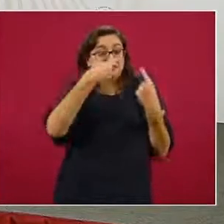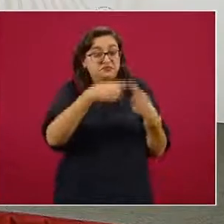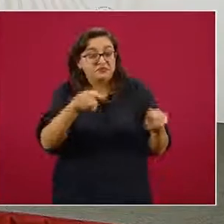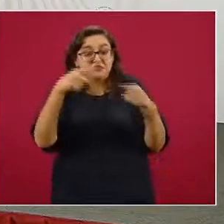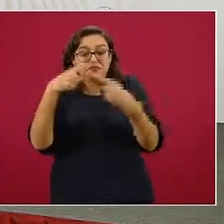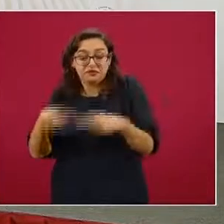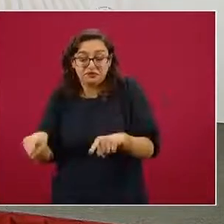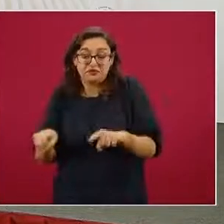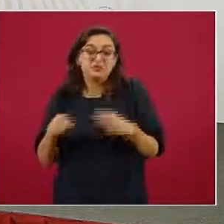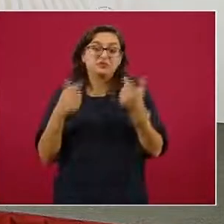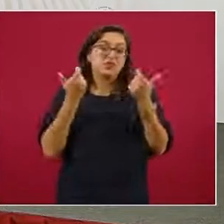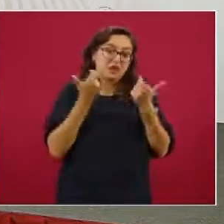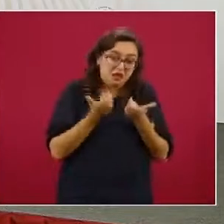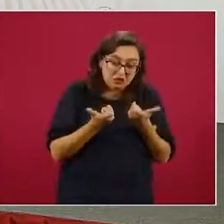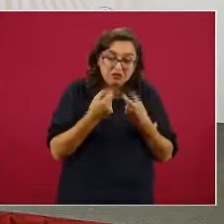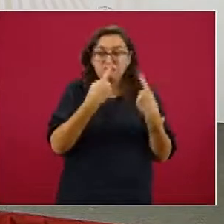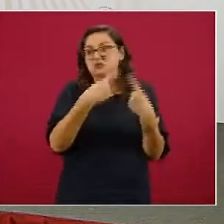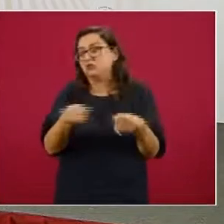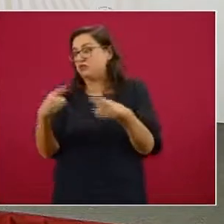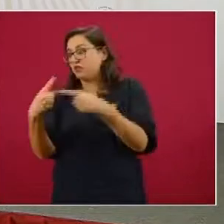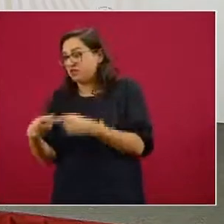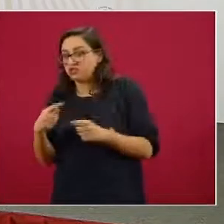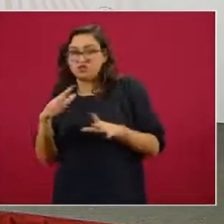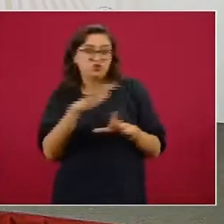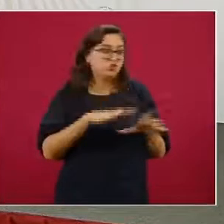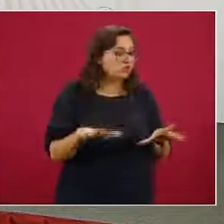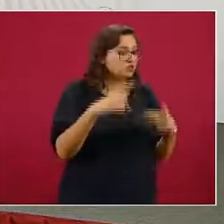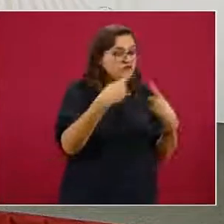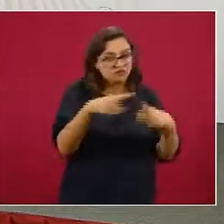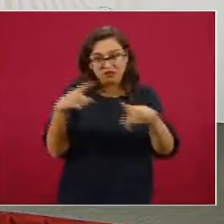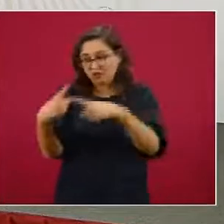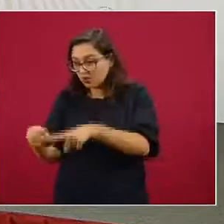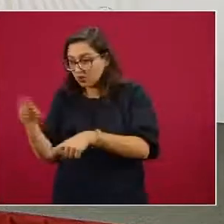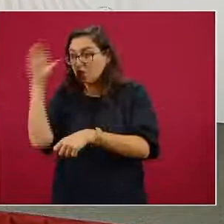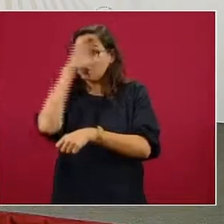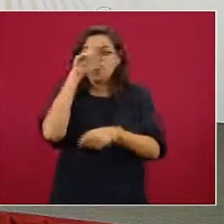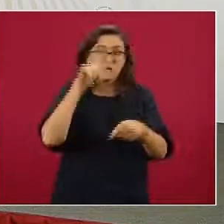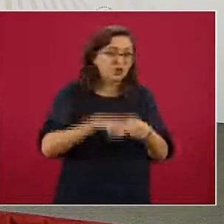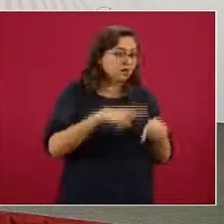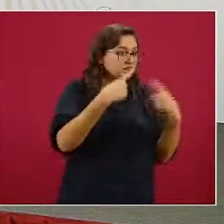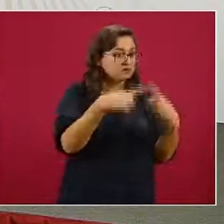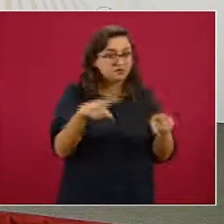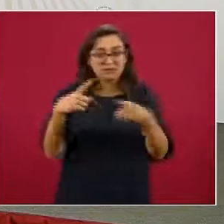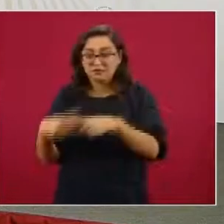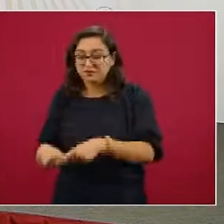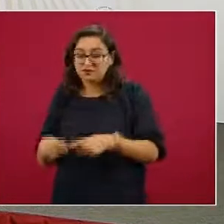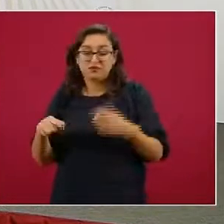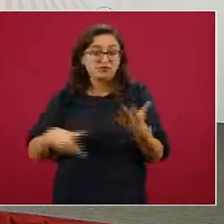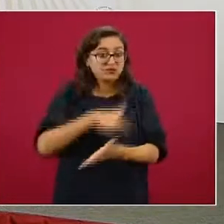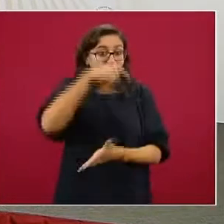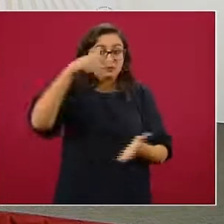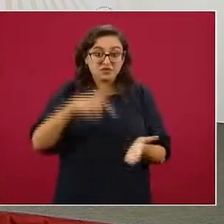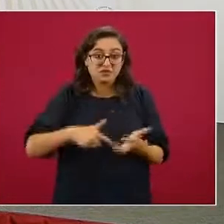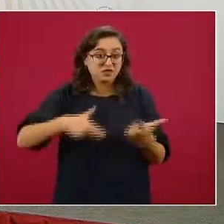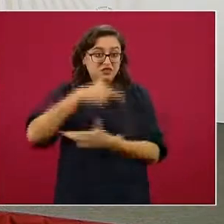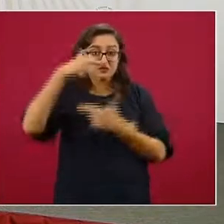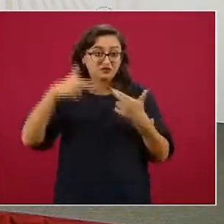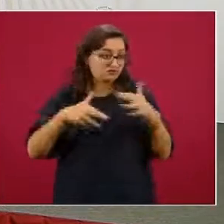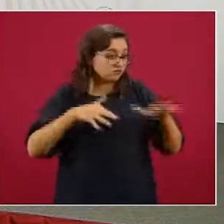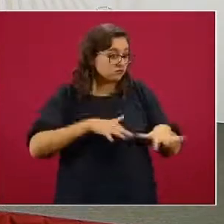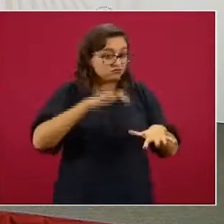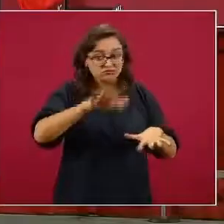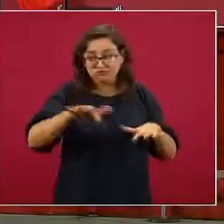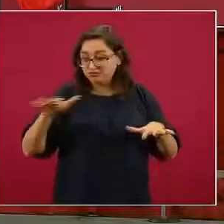determinadas económicamente, socialmente, culturalmente, incluso geográficamente, y hay